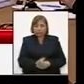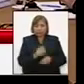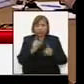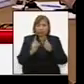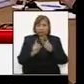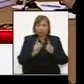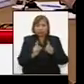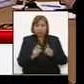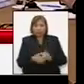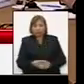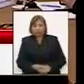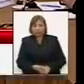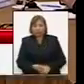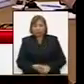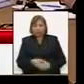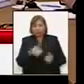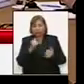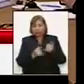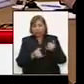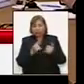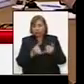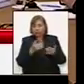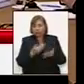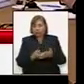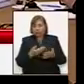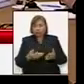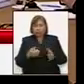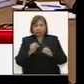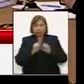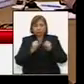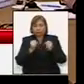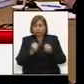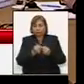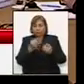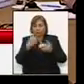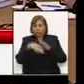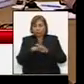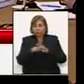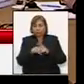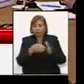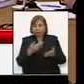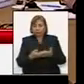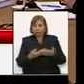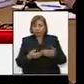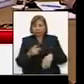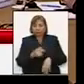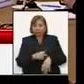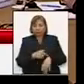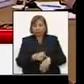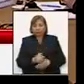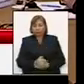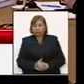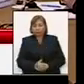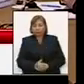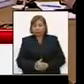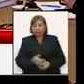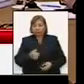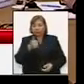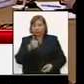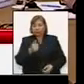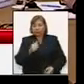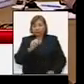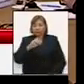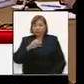interrogar al final de esta sesión. Hace su ingreso entonces en este momento. Buenas tardes, el comandante